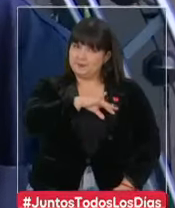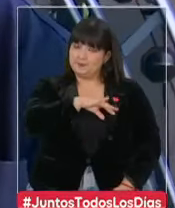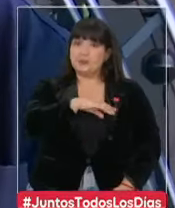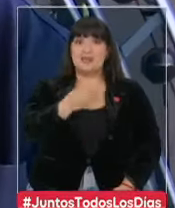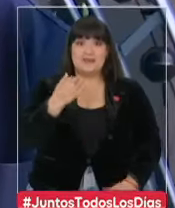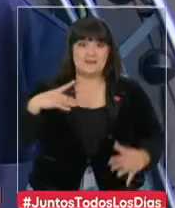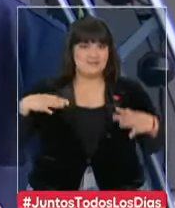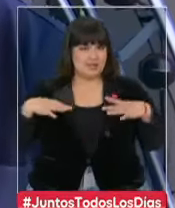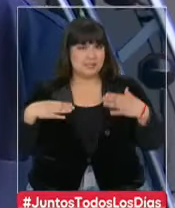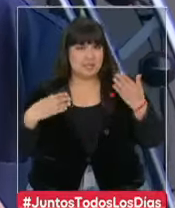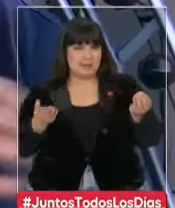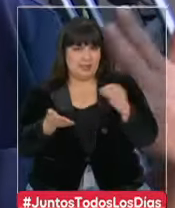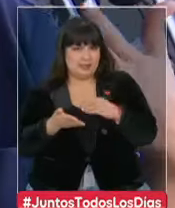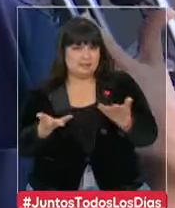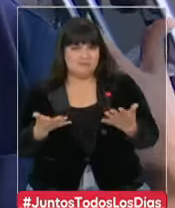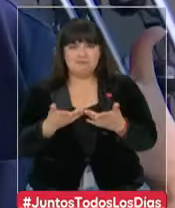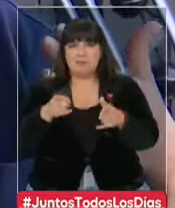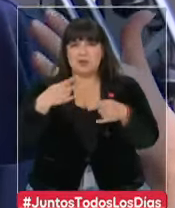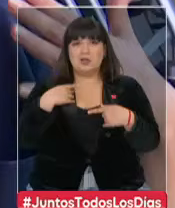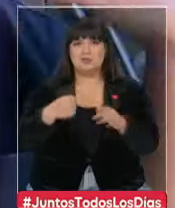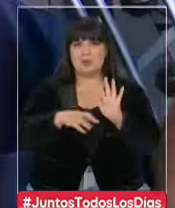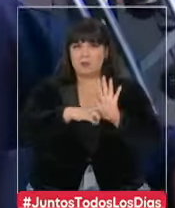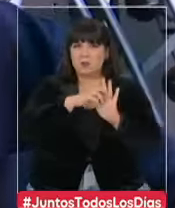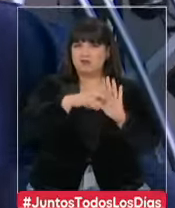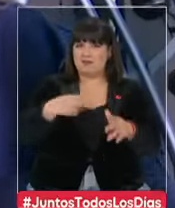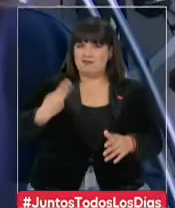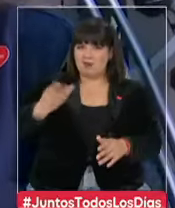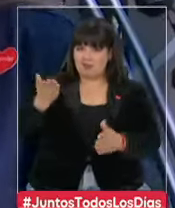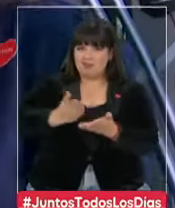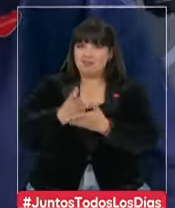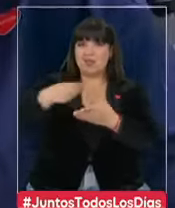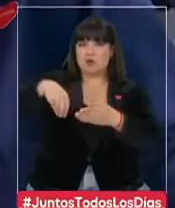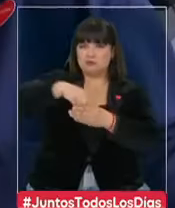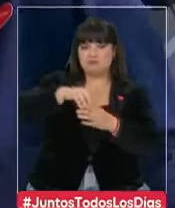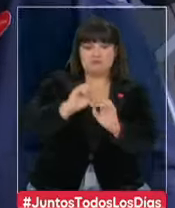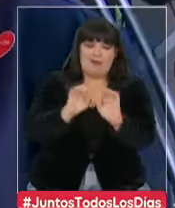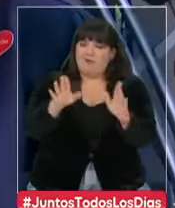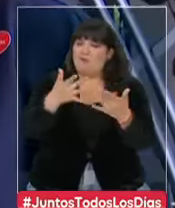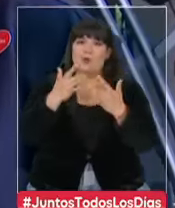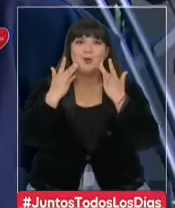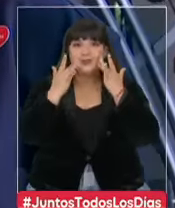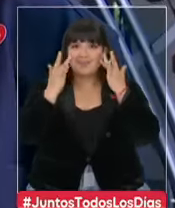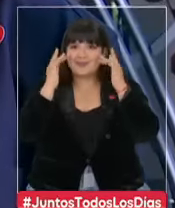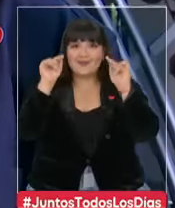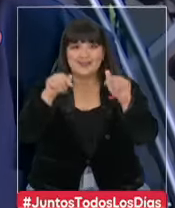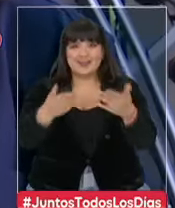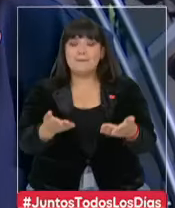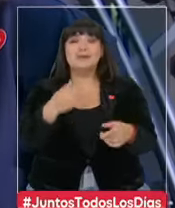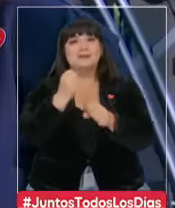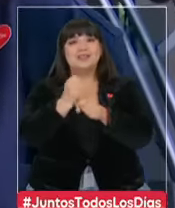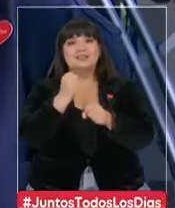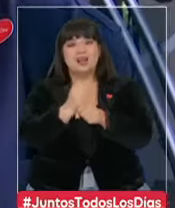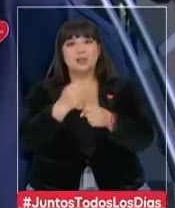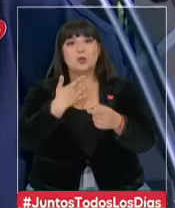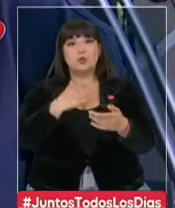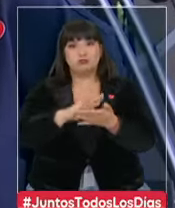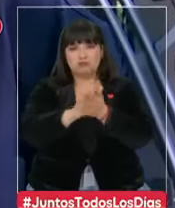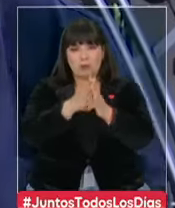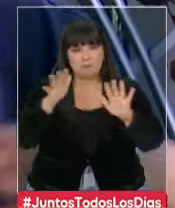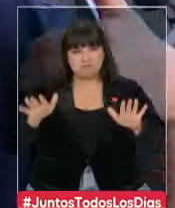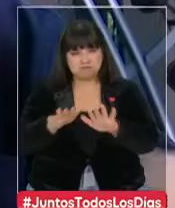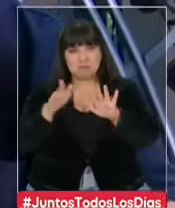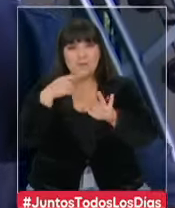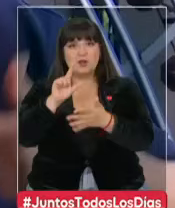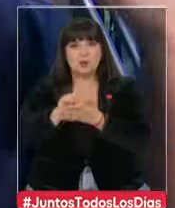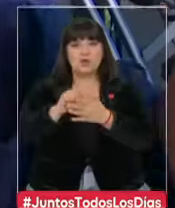y felices. Además, es una propuesta de valor desde la inclusión. Nada, estamos muy contentos y estamos trabajando con todo para que exista